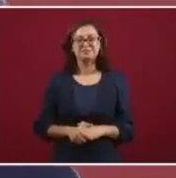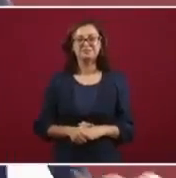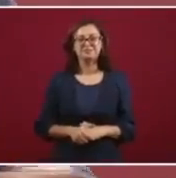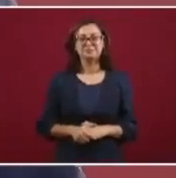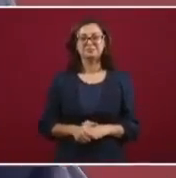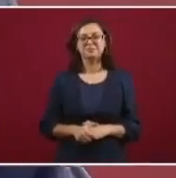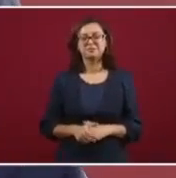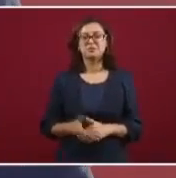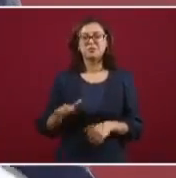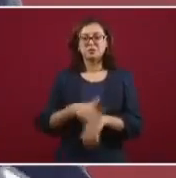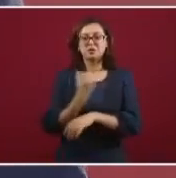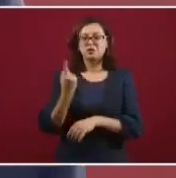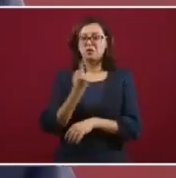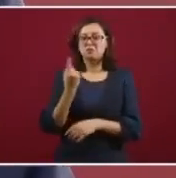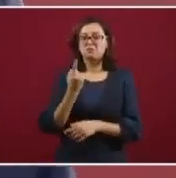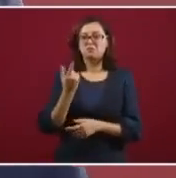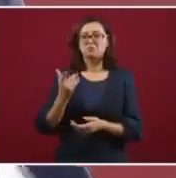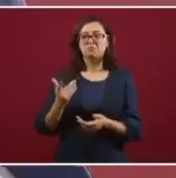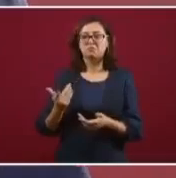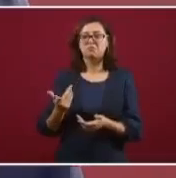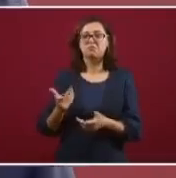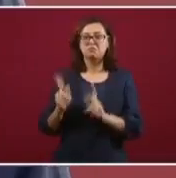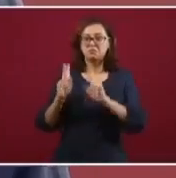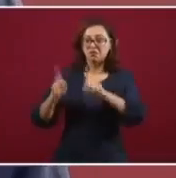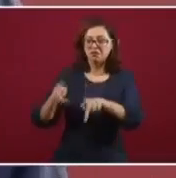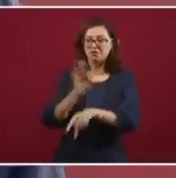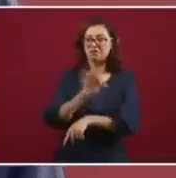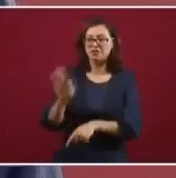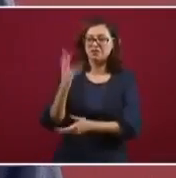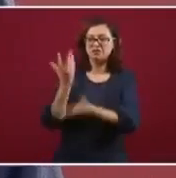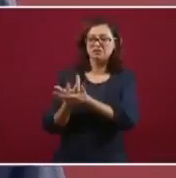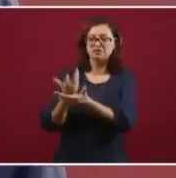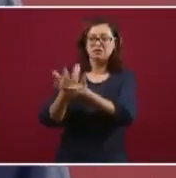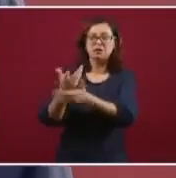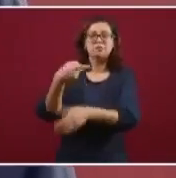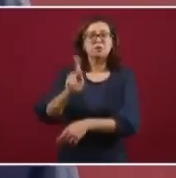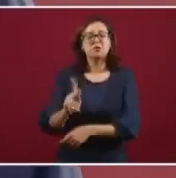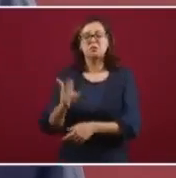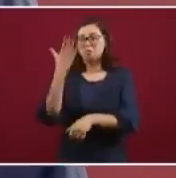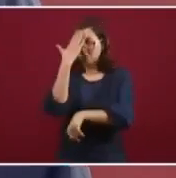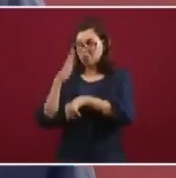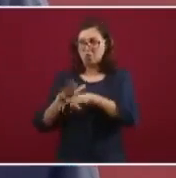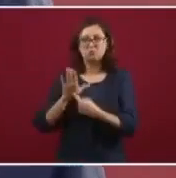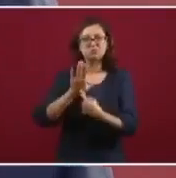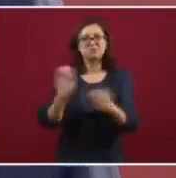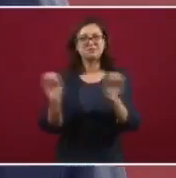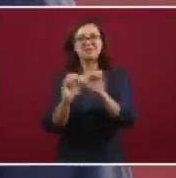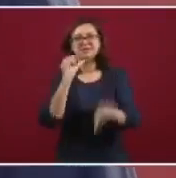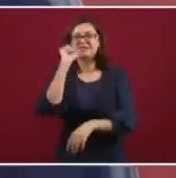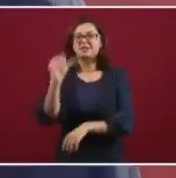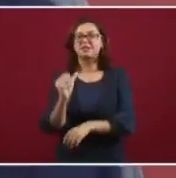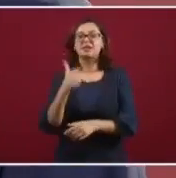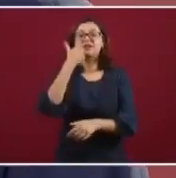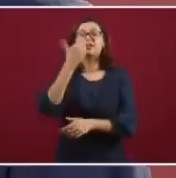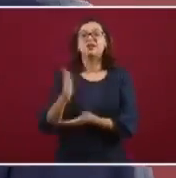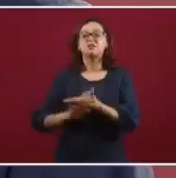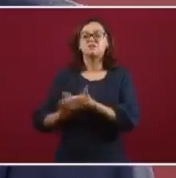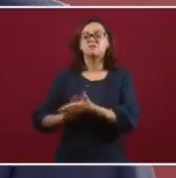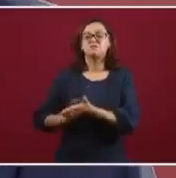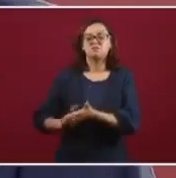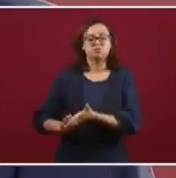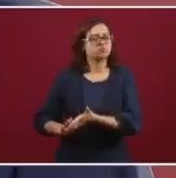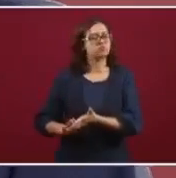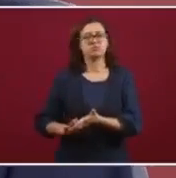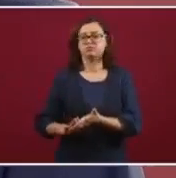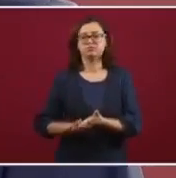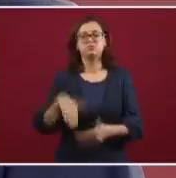querían que olvidáramos completamente la historia. Entonces, vamos a